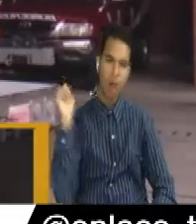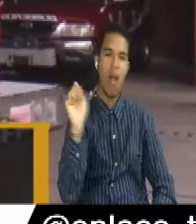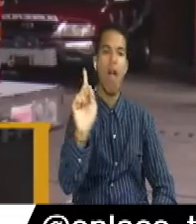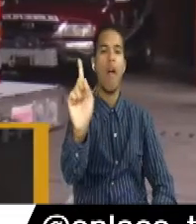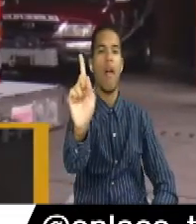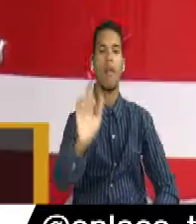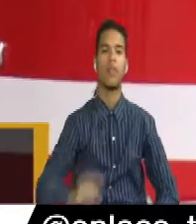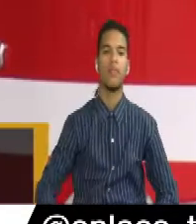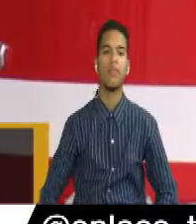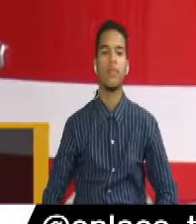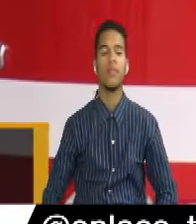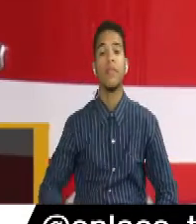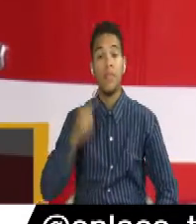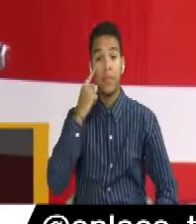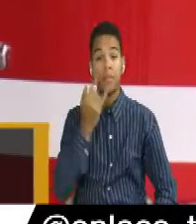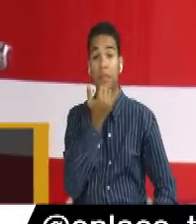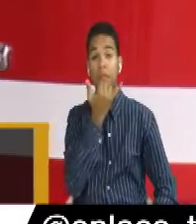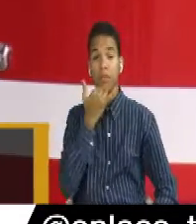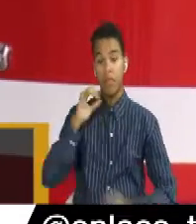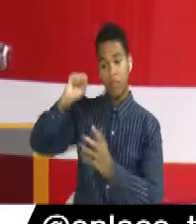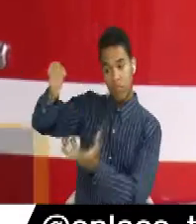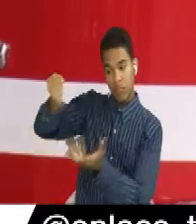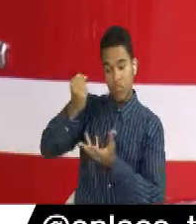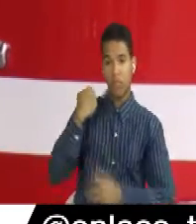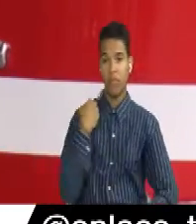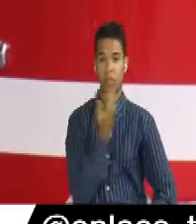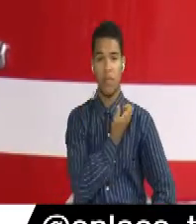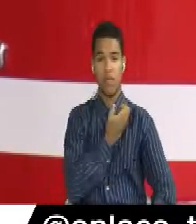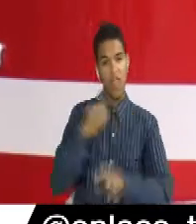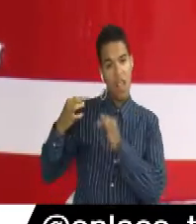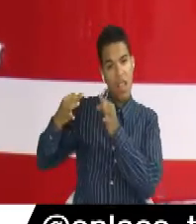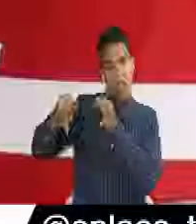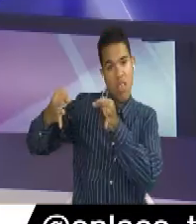al trámite del recurso proveniente del municipio, hecho que fue superado.